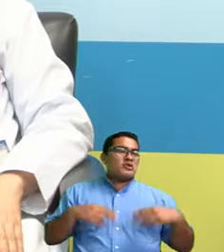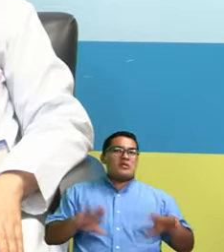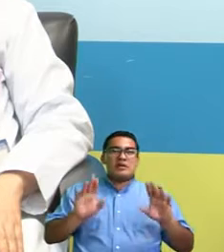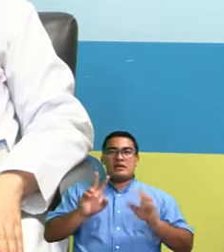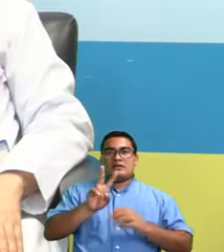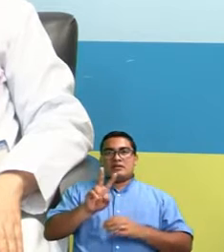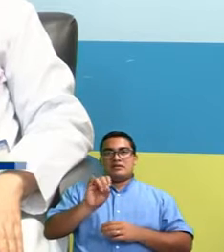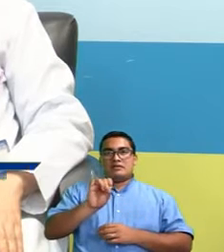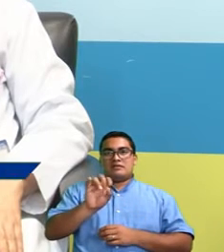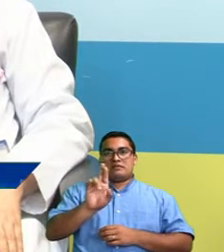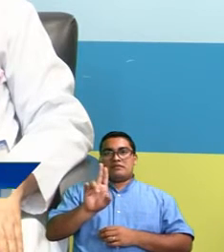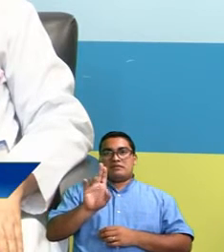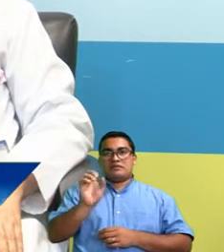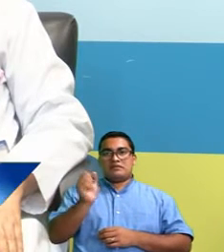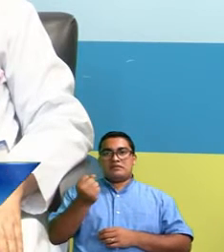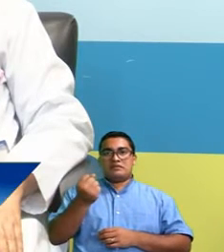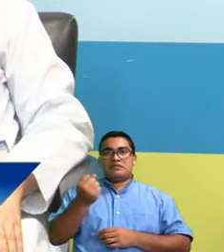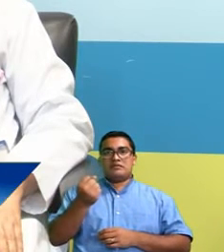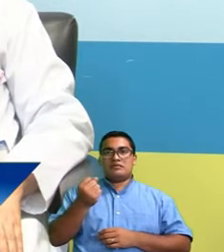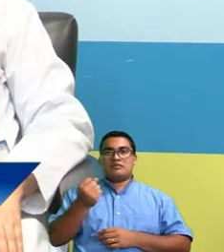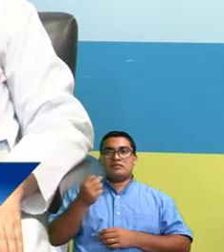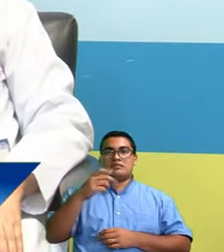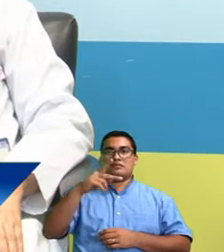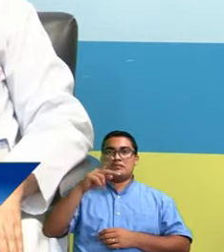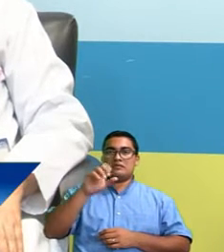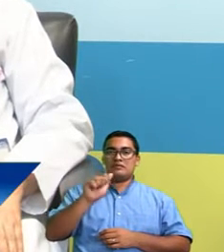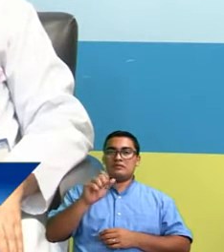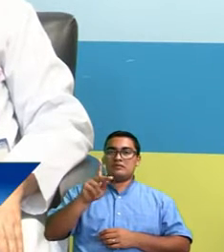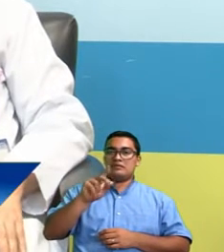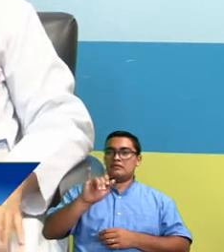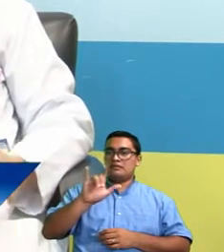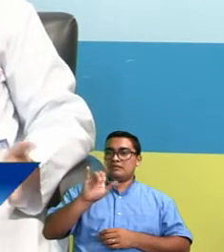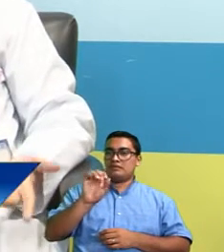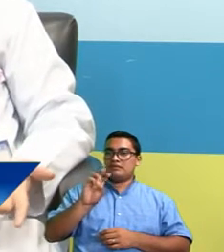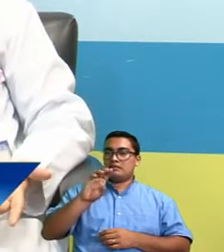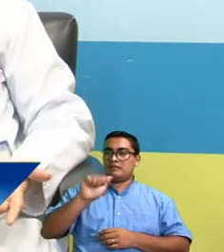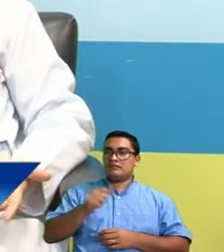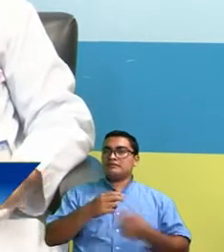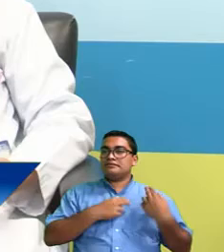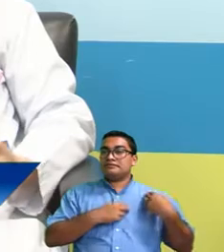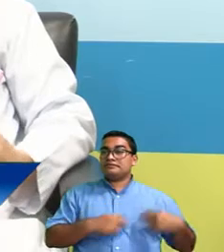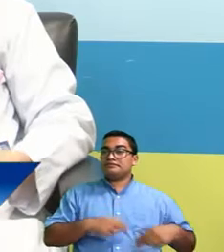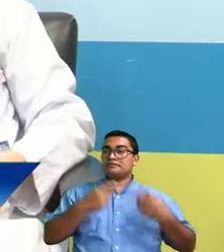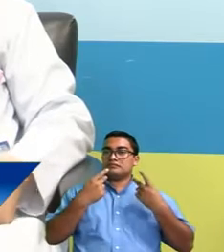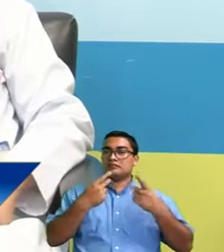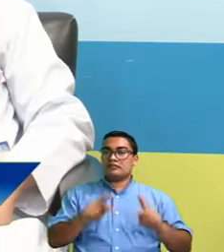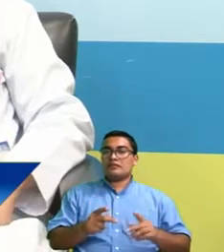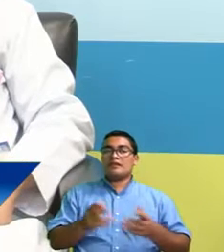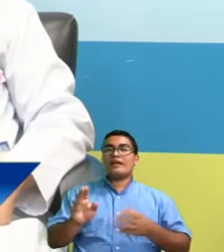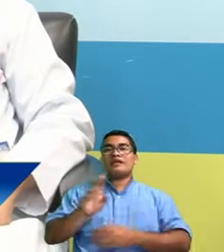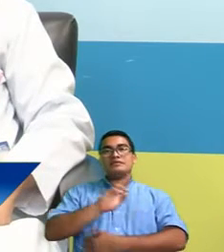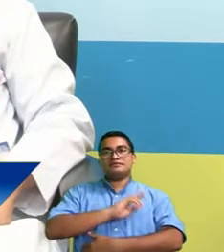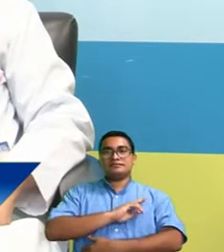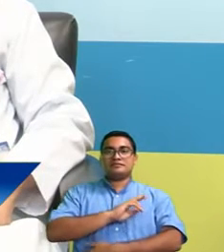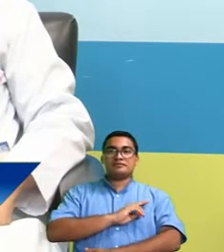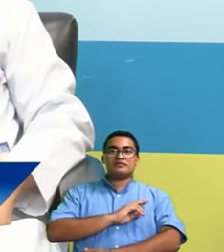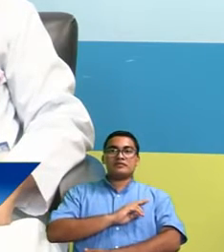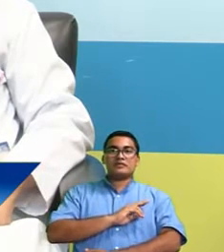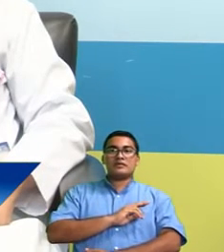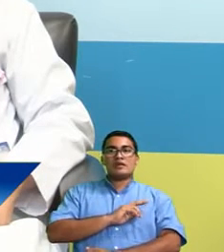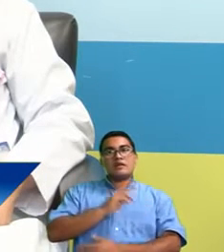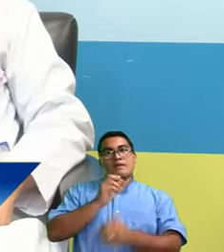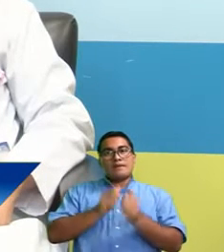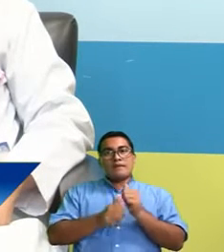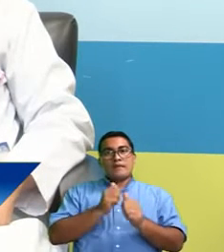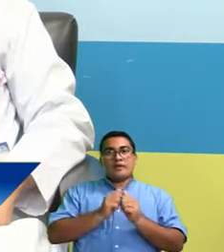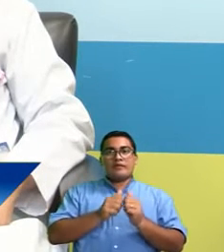¿verdad?, que es más común que el virus de la gripe incluso. Lo que sucede, como vuelvo y repito, hay no todos los virus